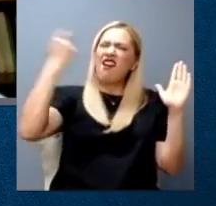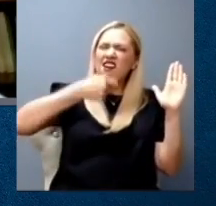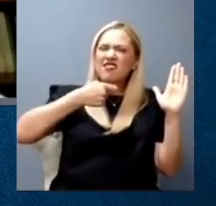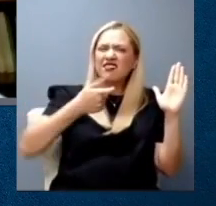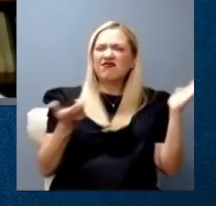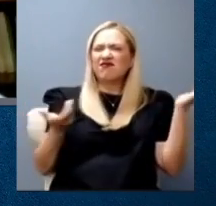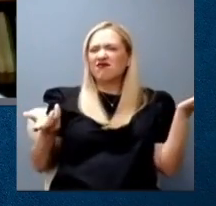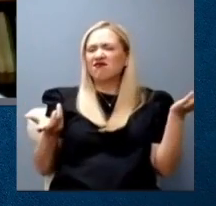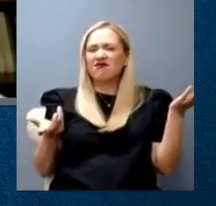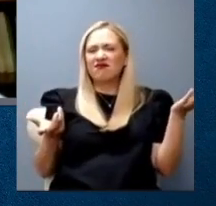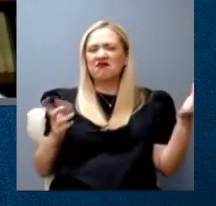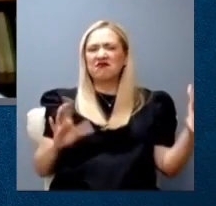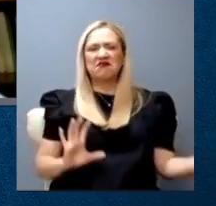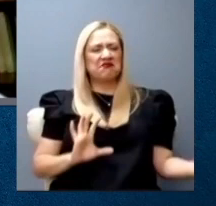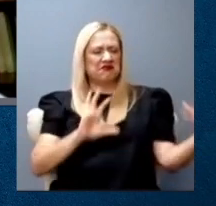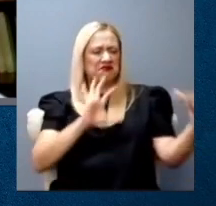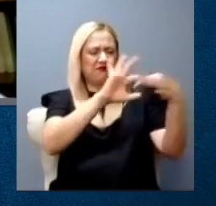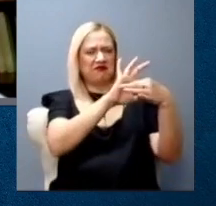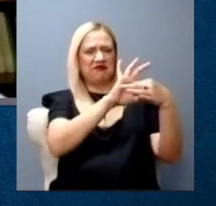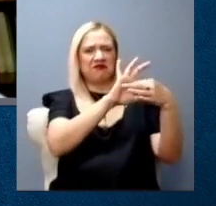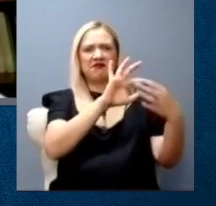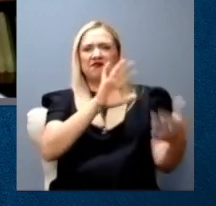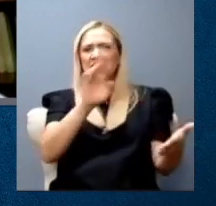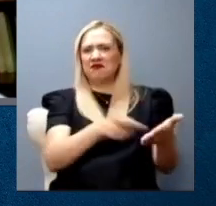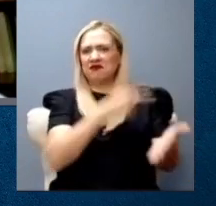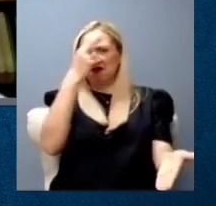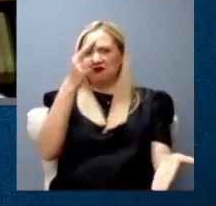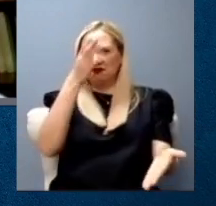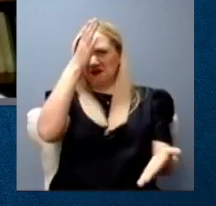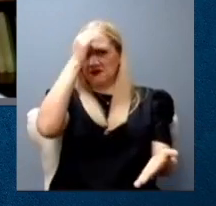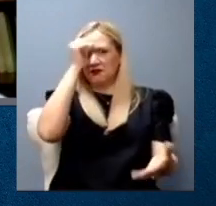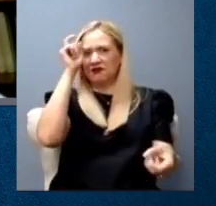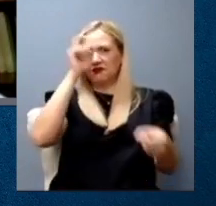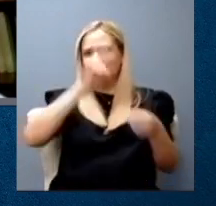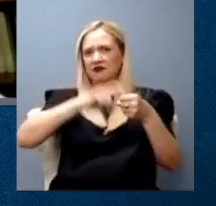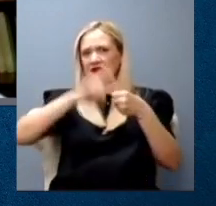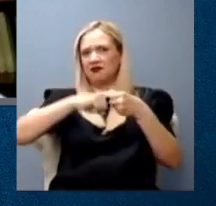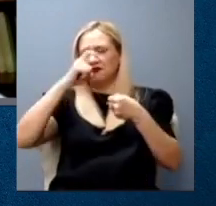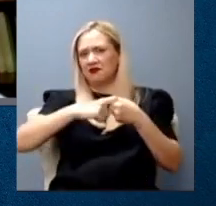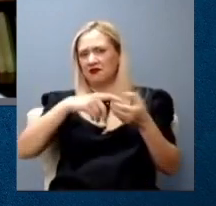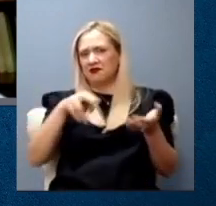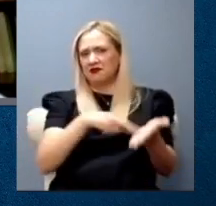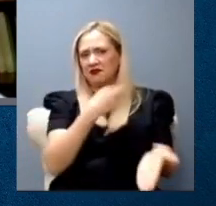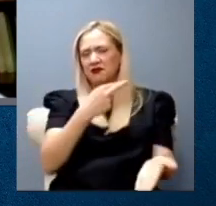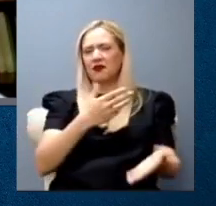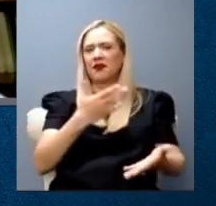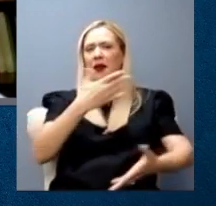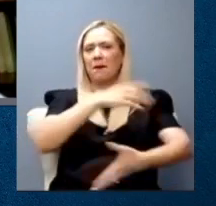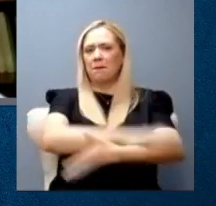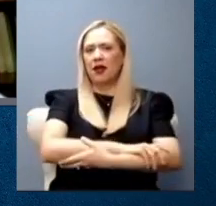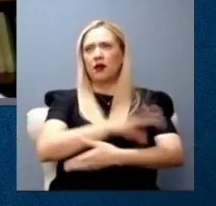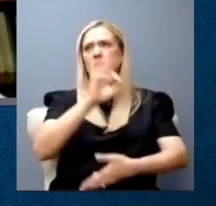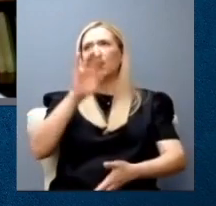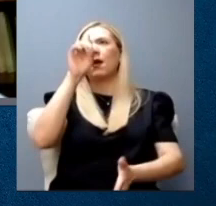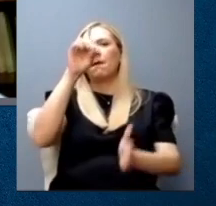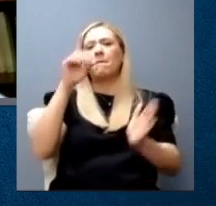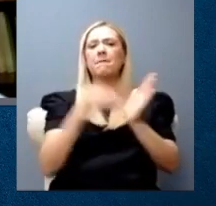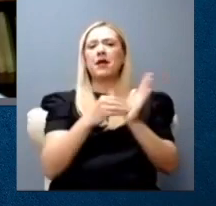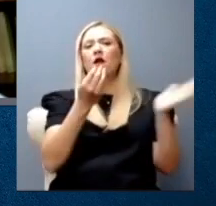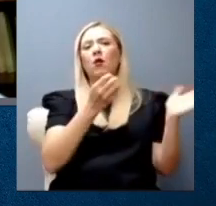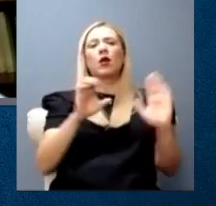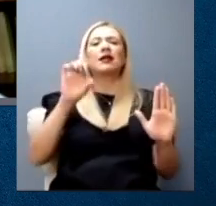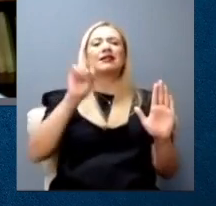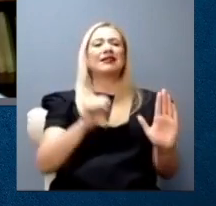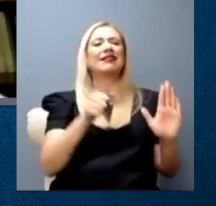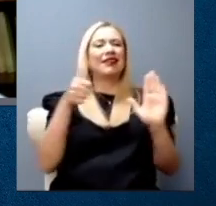además su relación con tratados internacionales que vinieron posteriormente, por ejemplo, los tratados o los pactos de 1966.